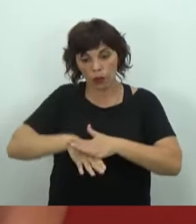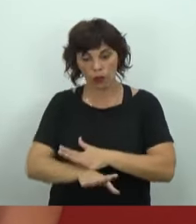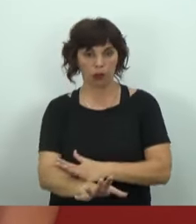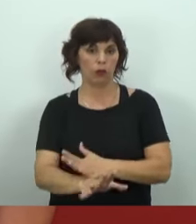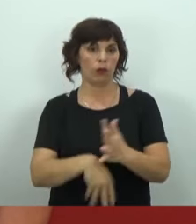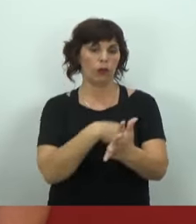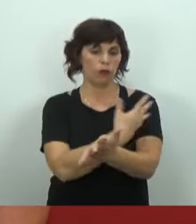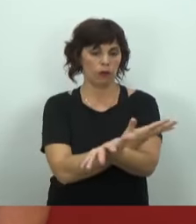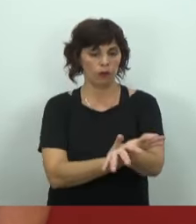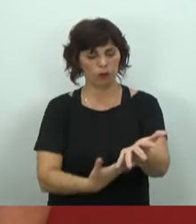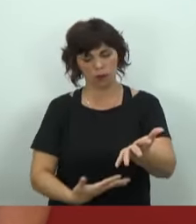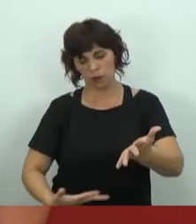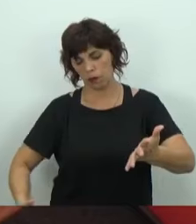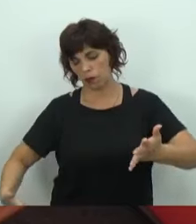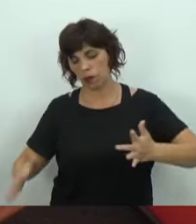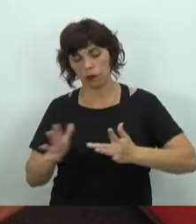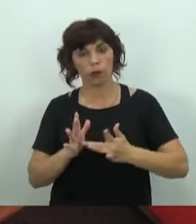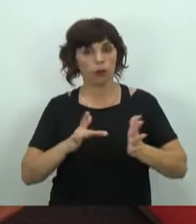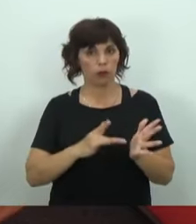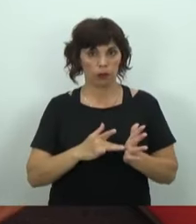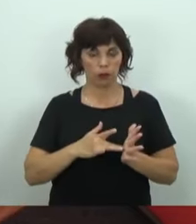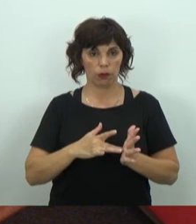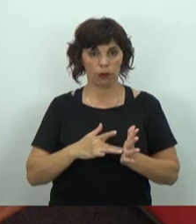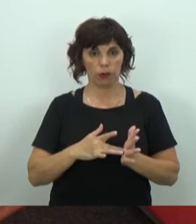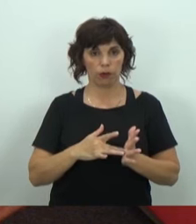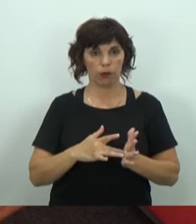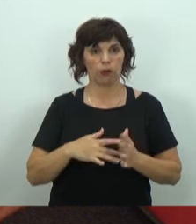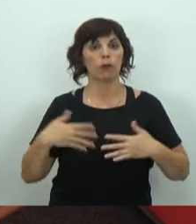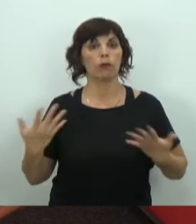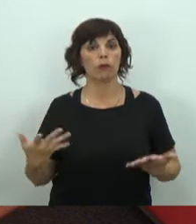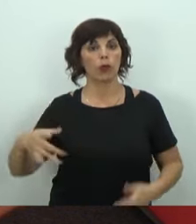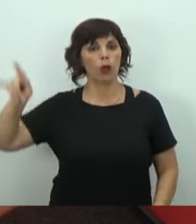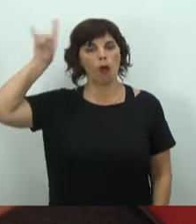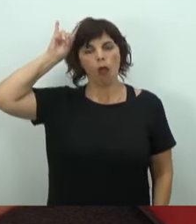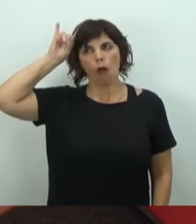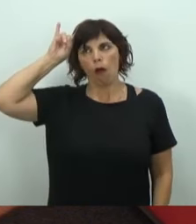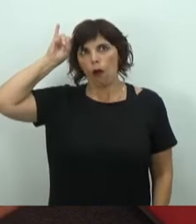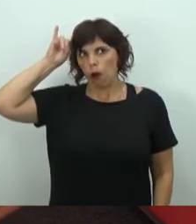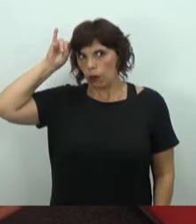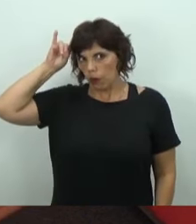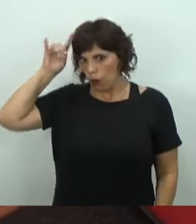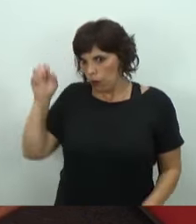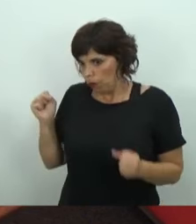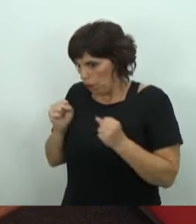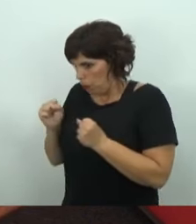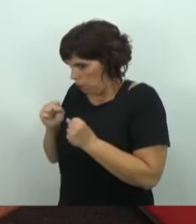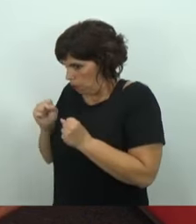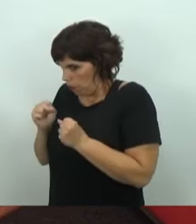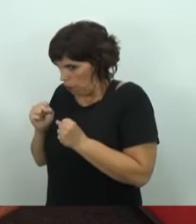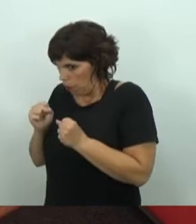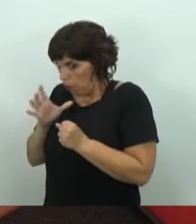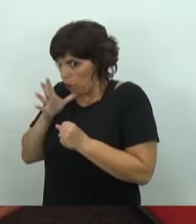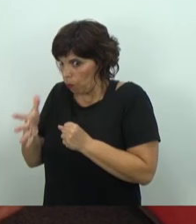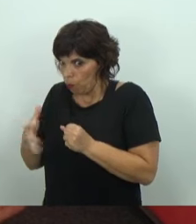preciosa sangre de Jesucristo. Por eso los demonios tienen miedo y temor delante de la sangre